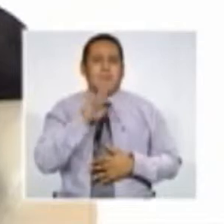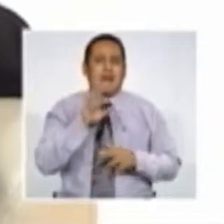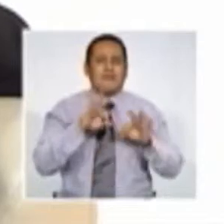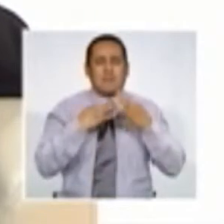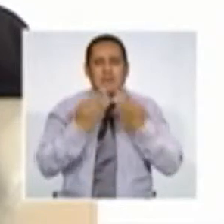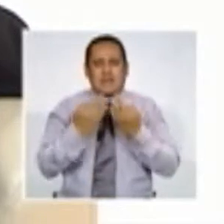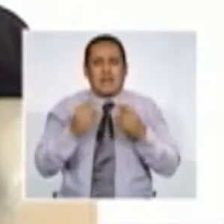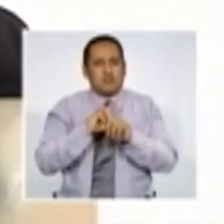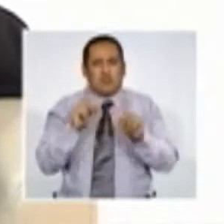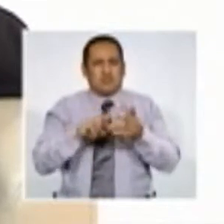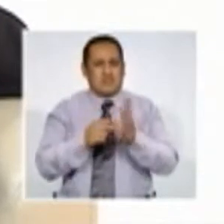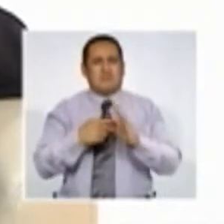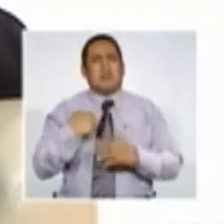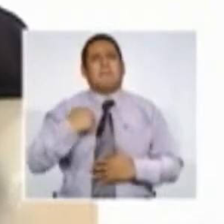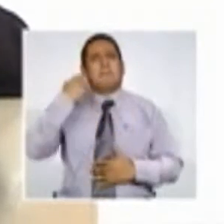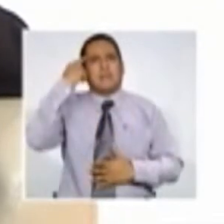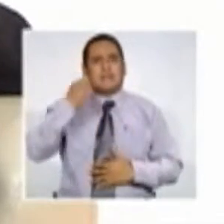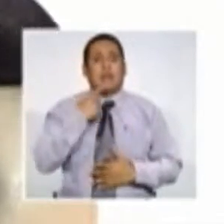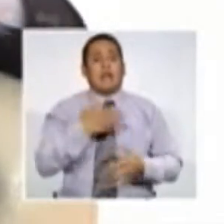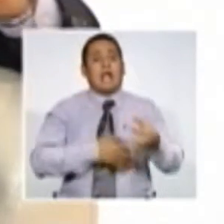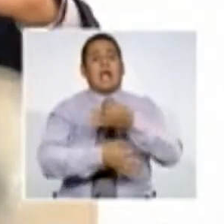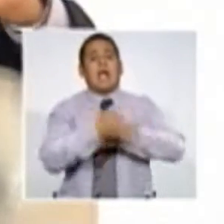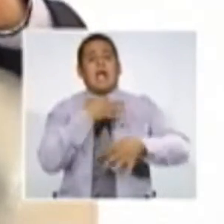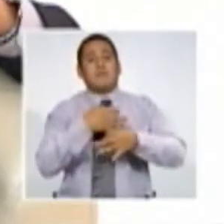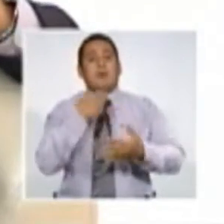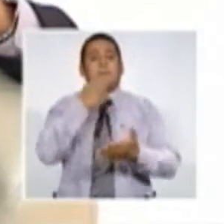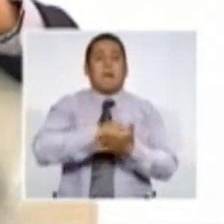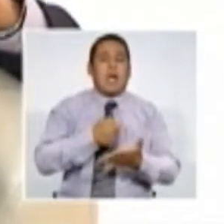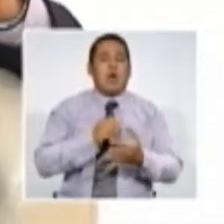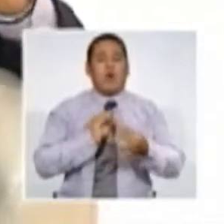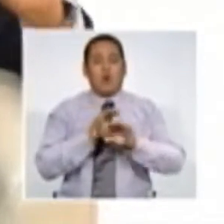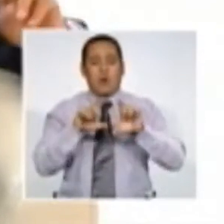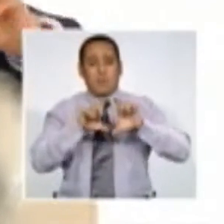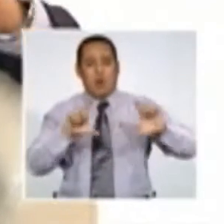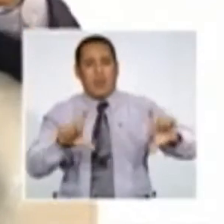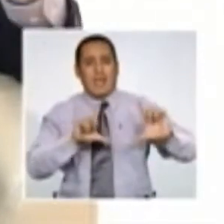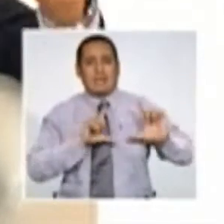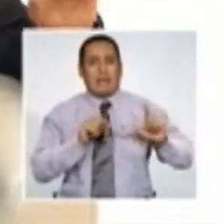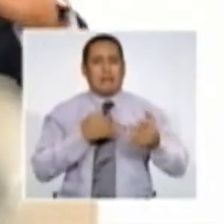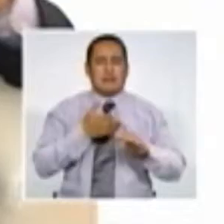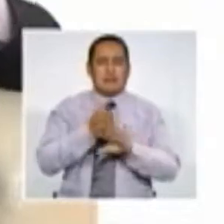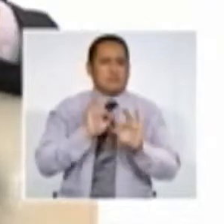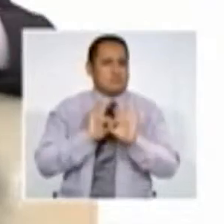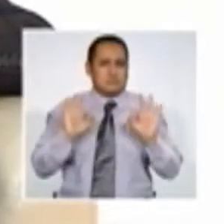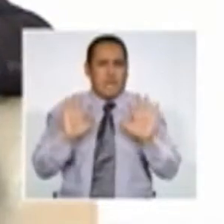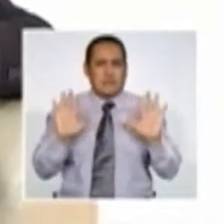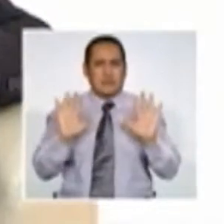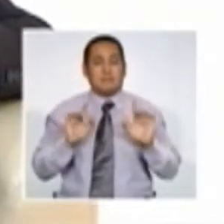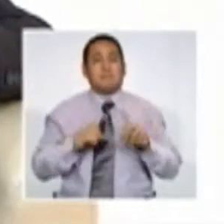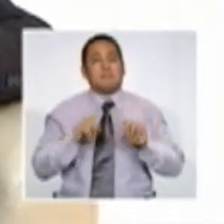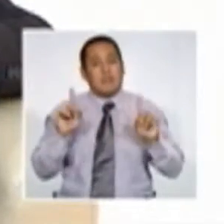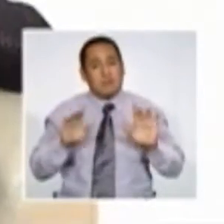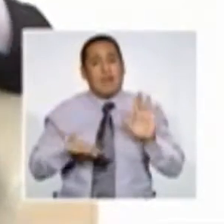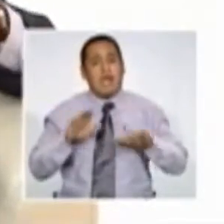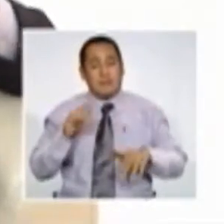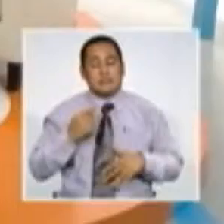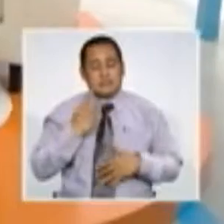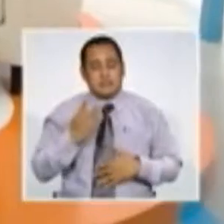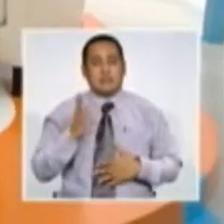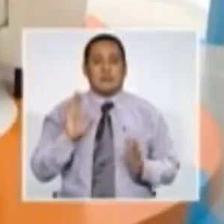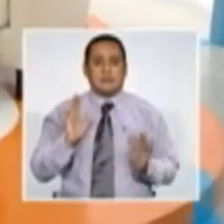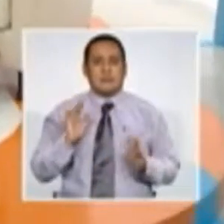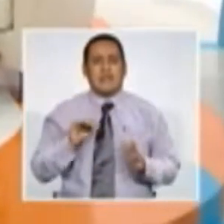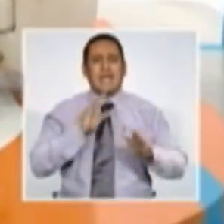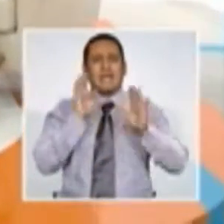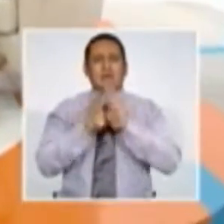los padres de familia, o sea, eso no puede ir, digamos, condicionado ni a la pensión, ni a la boleta, ni a la matrícula, ni nada, pero a veces se